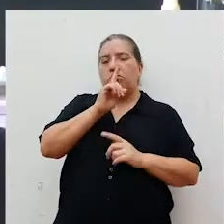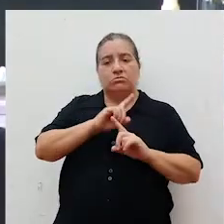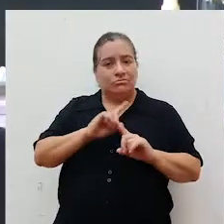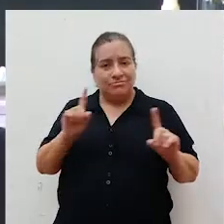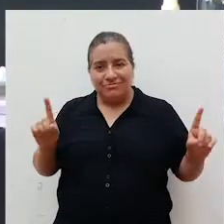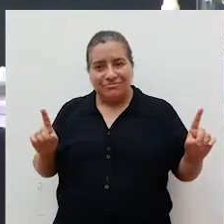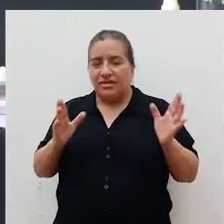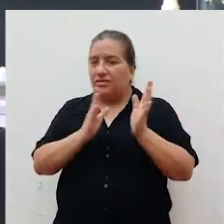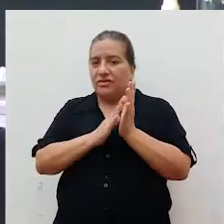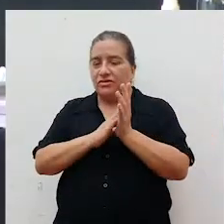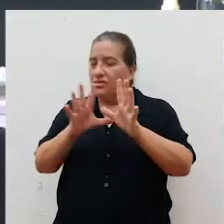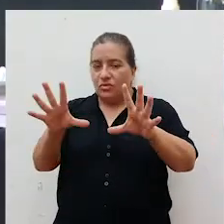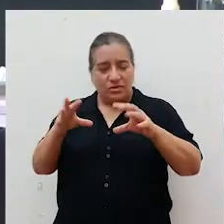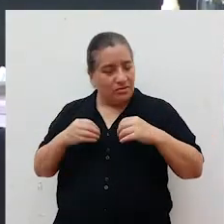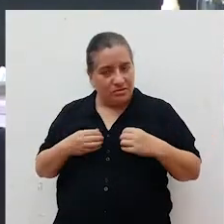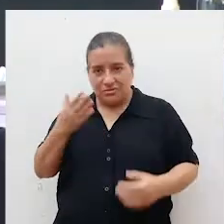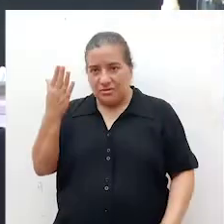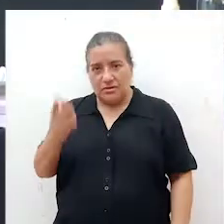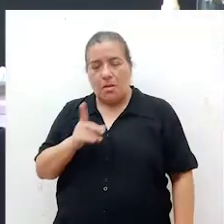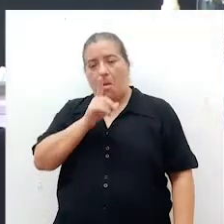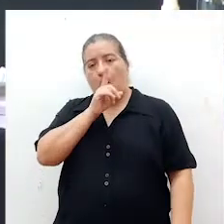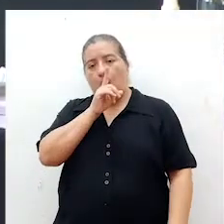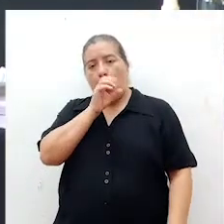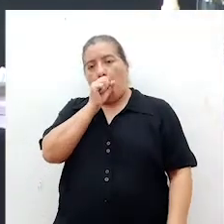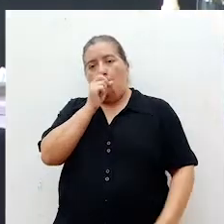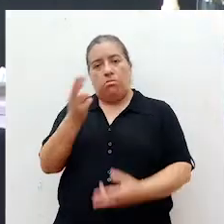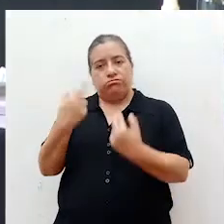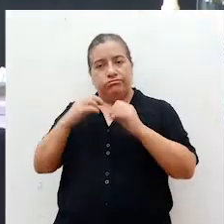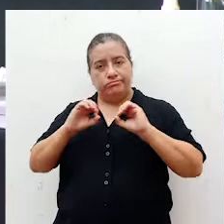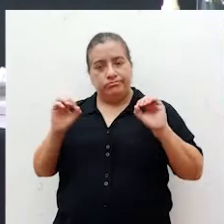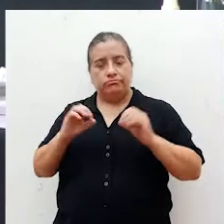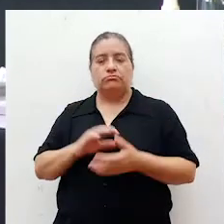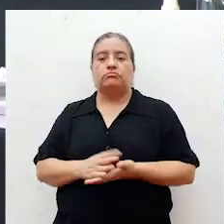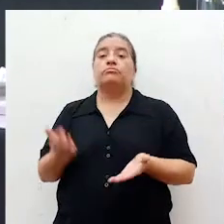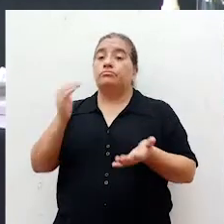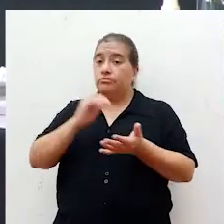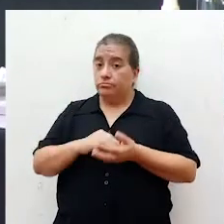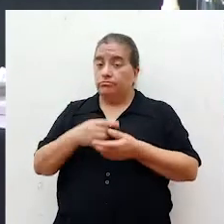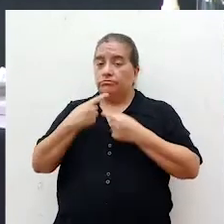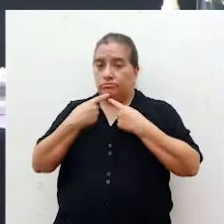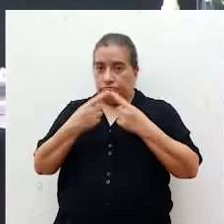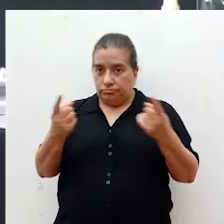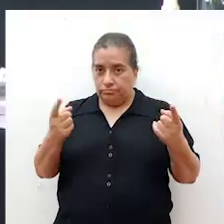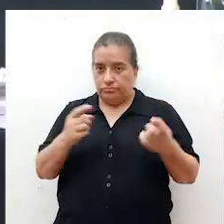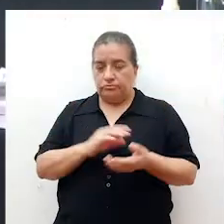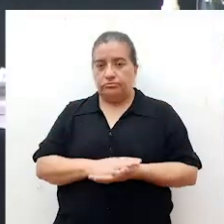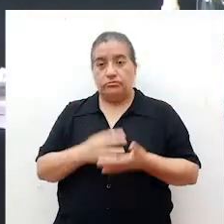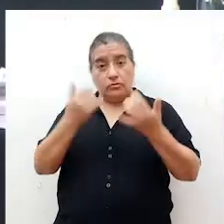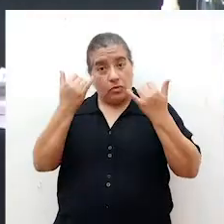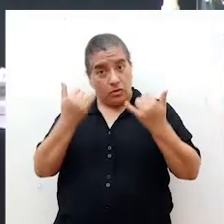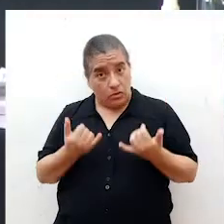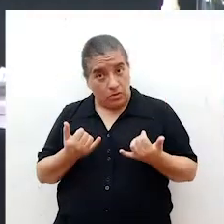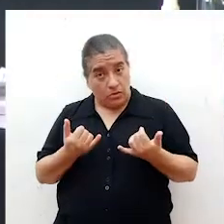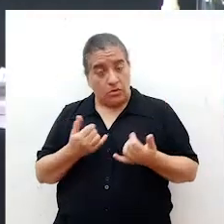no puede haber es silencio. La Defensoría rechaza y no acepta eso. Por eso,